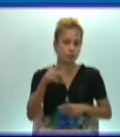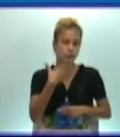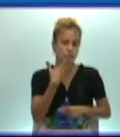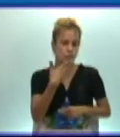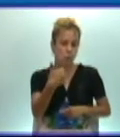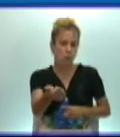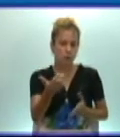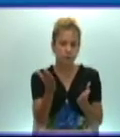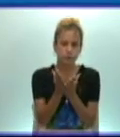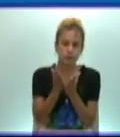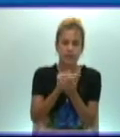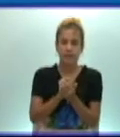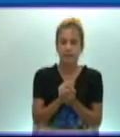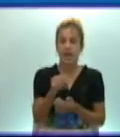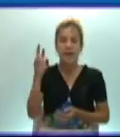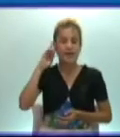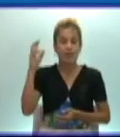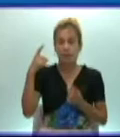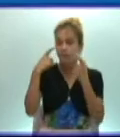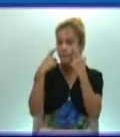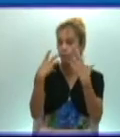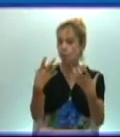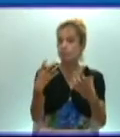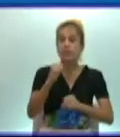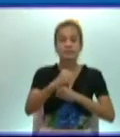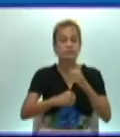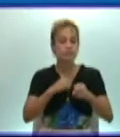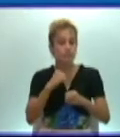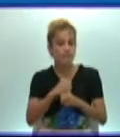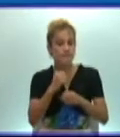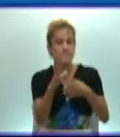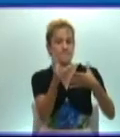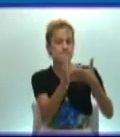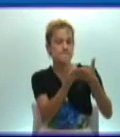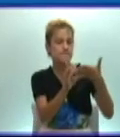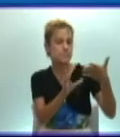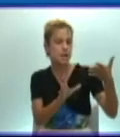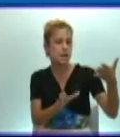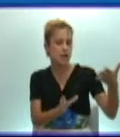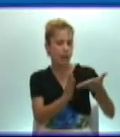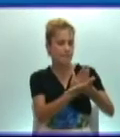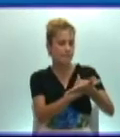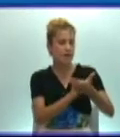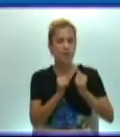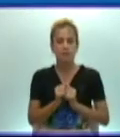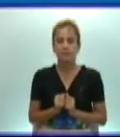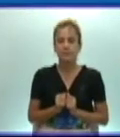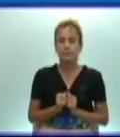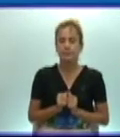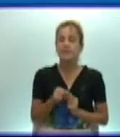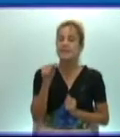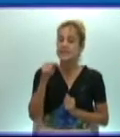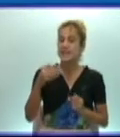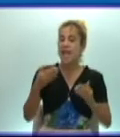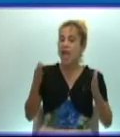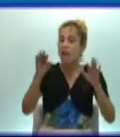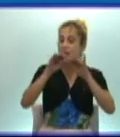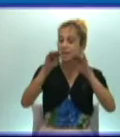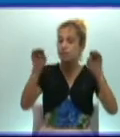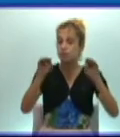que es importante el uso de un plan previo, así como tener en cuenta la estructura de la